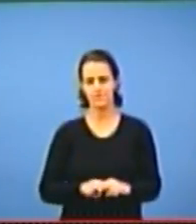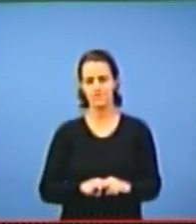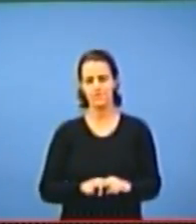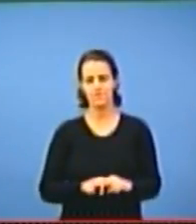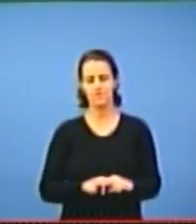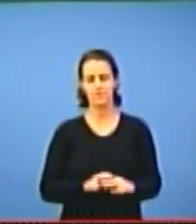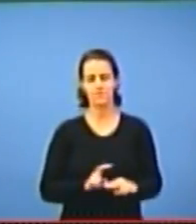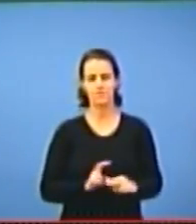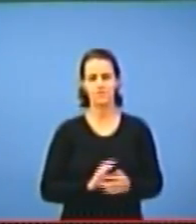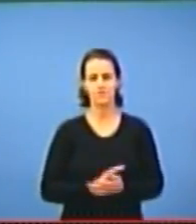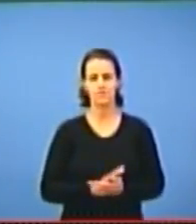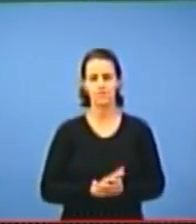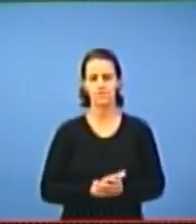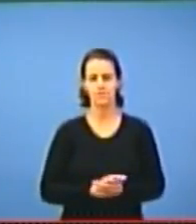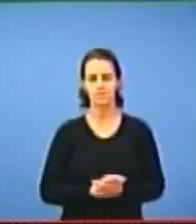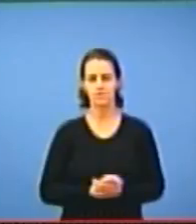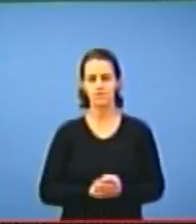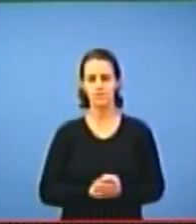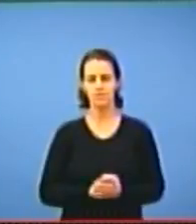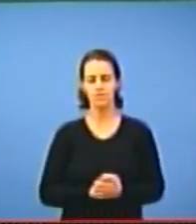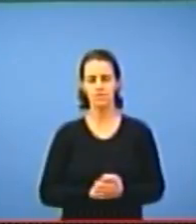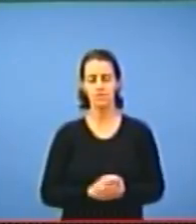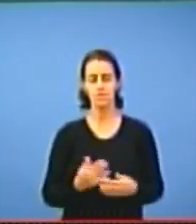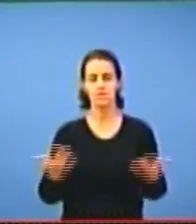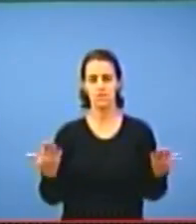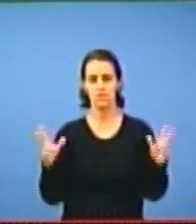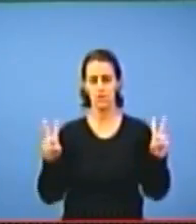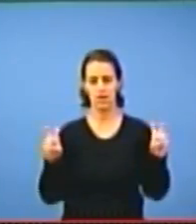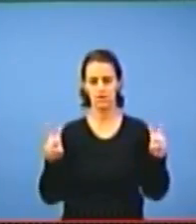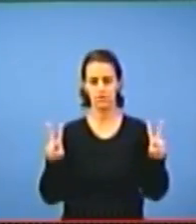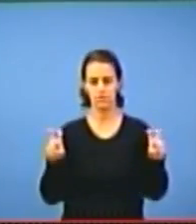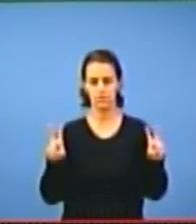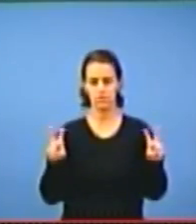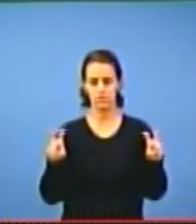asiento. Mis hermanos, nuestro asunto aquí es: